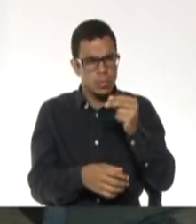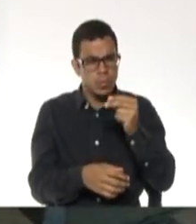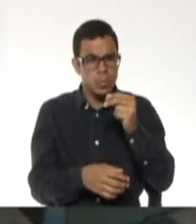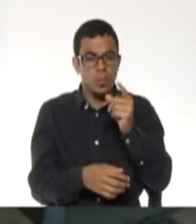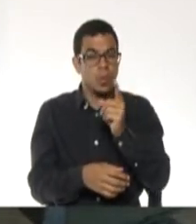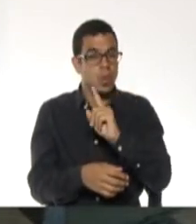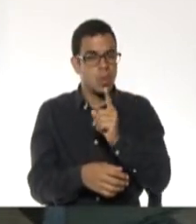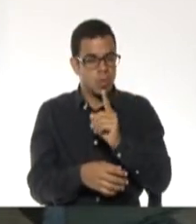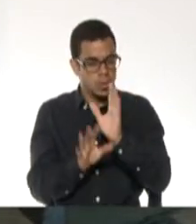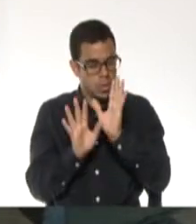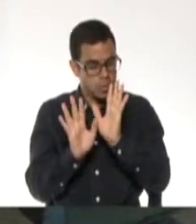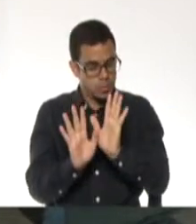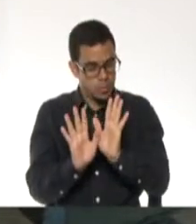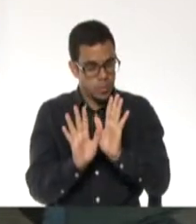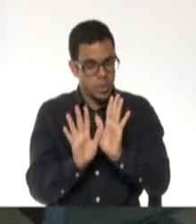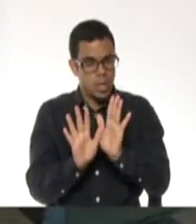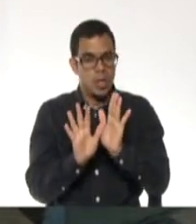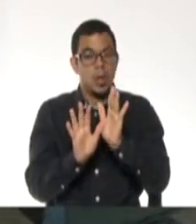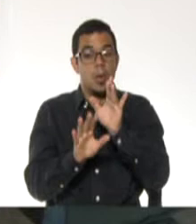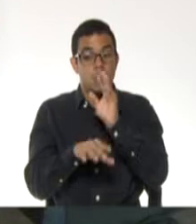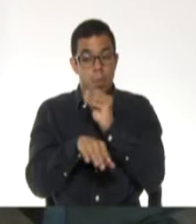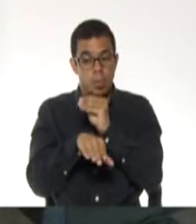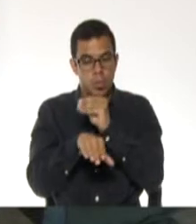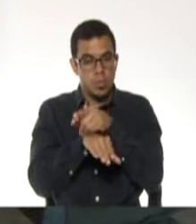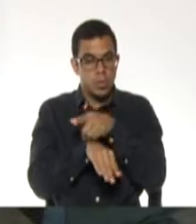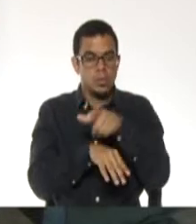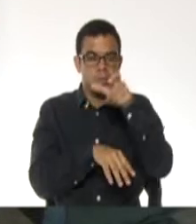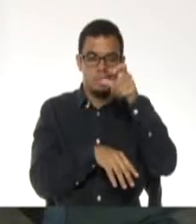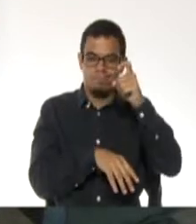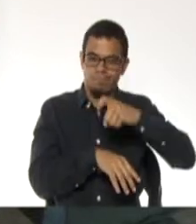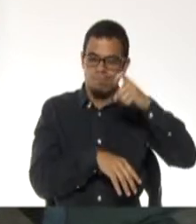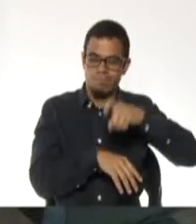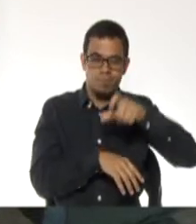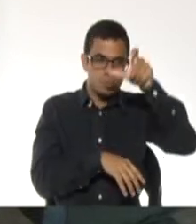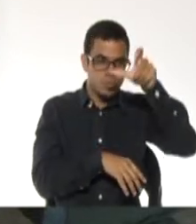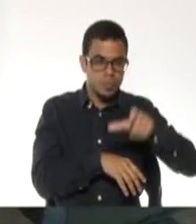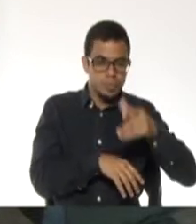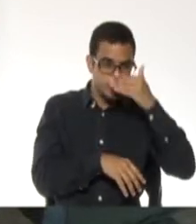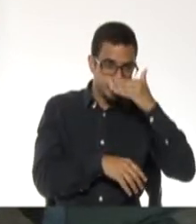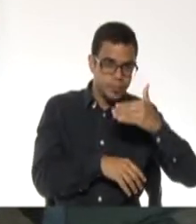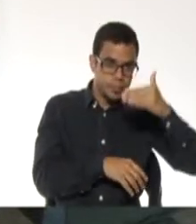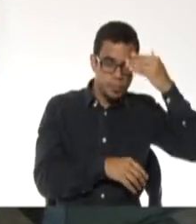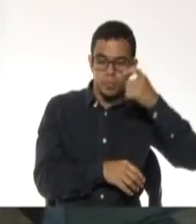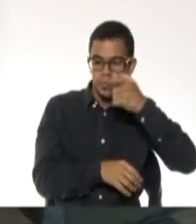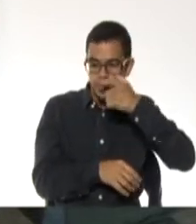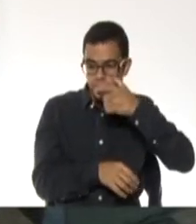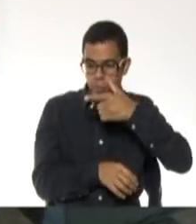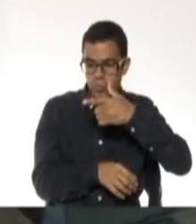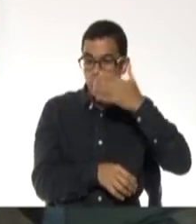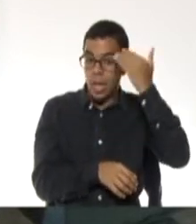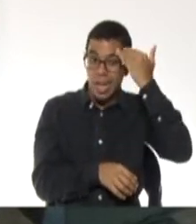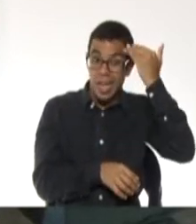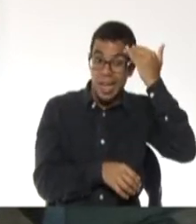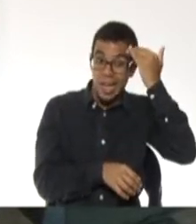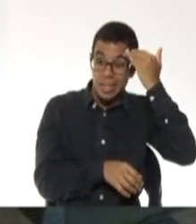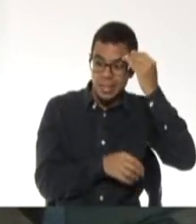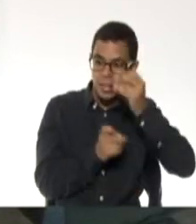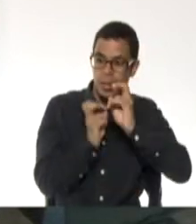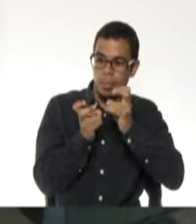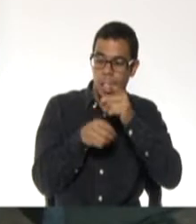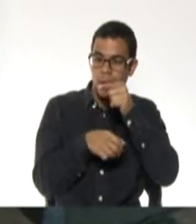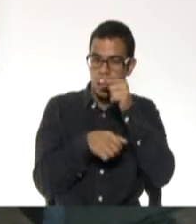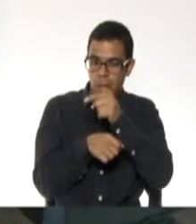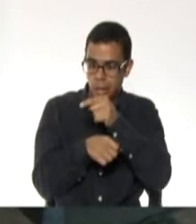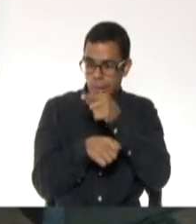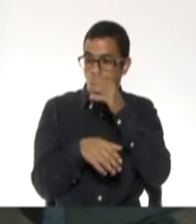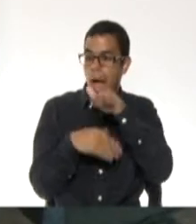No, por seguridad debería tener la supervisión de su padre o un representante, alguien con conocimientos, hasta que ellos